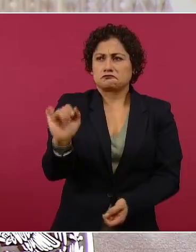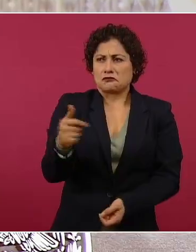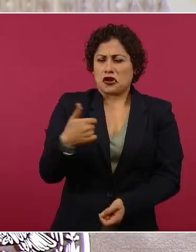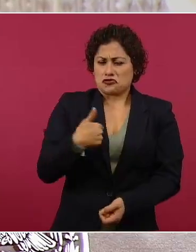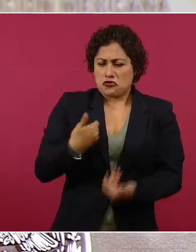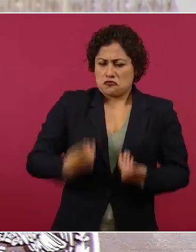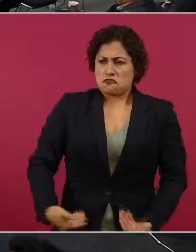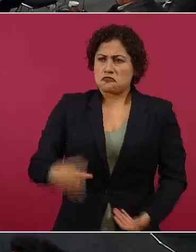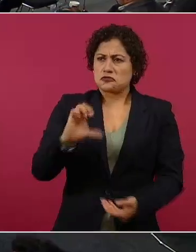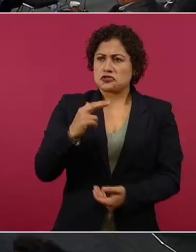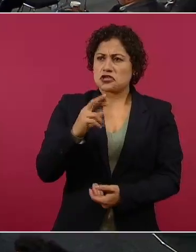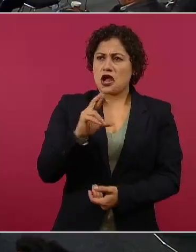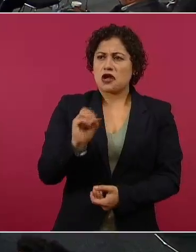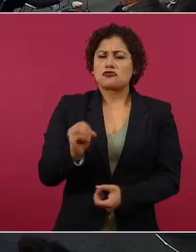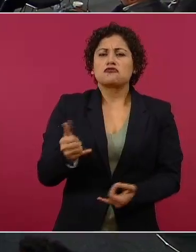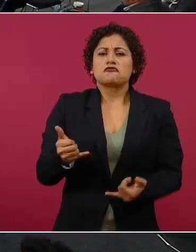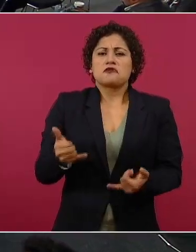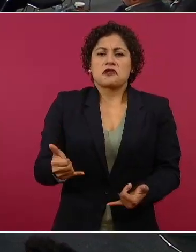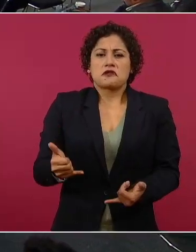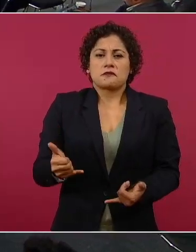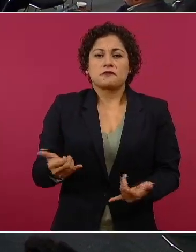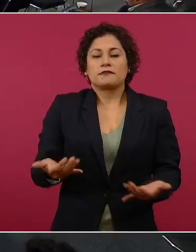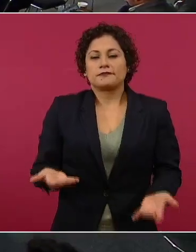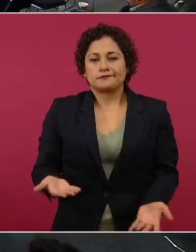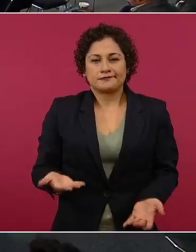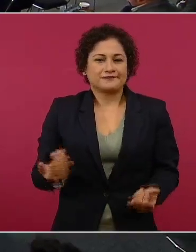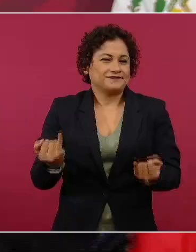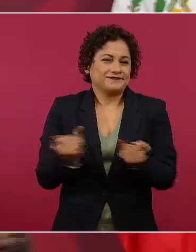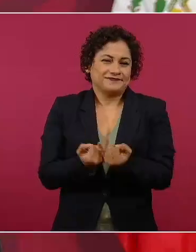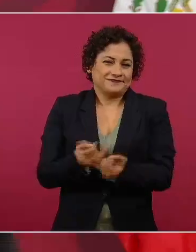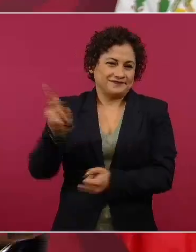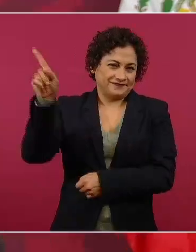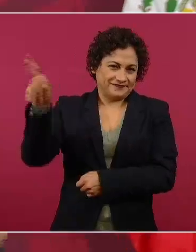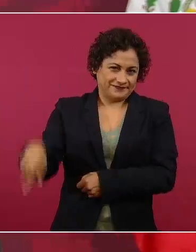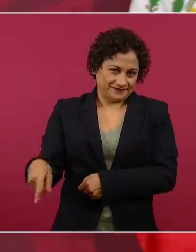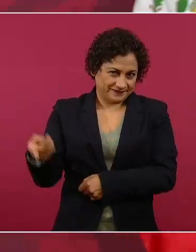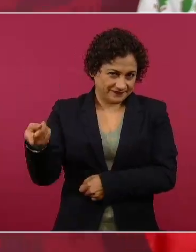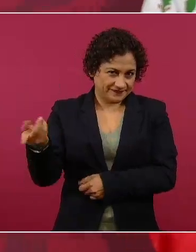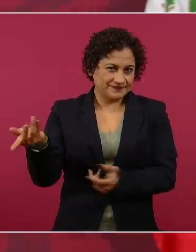O sea, esta es así, es